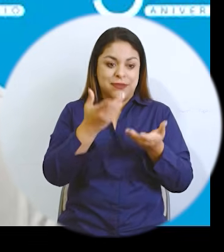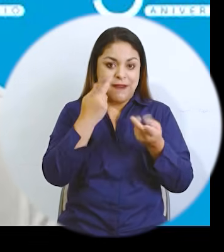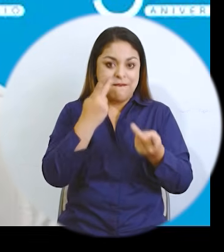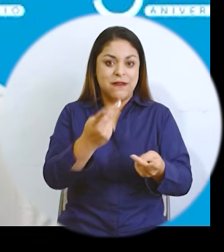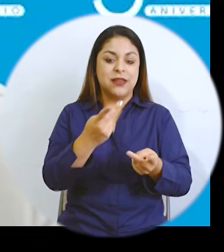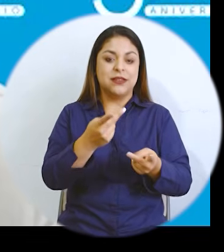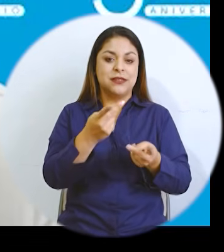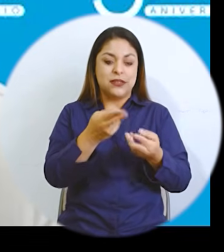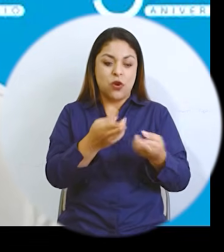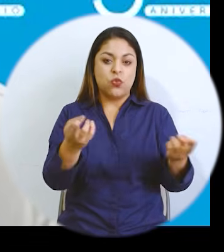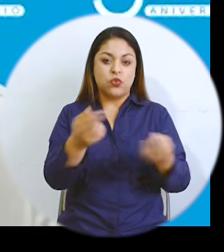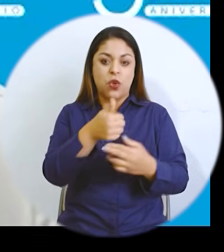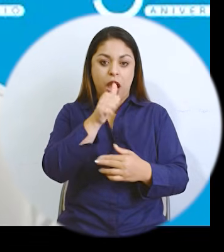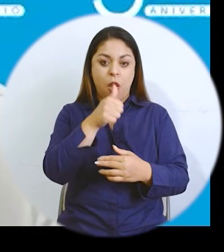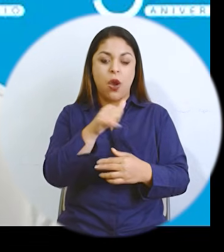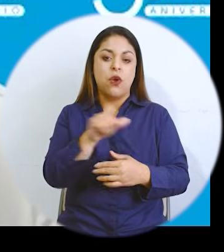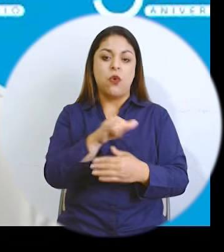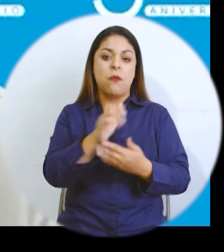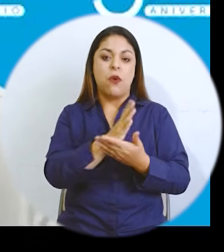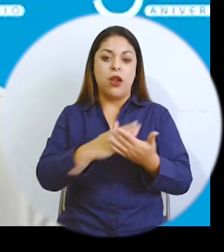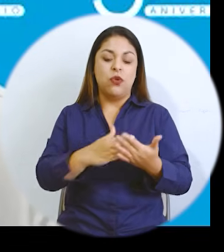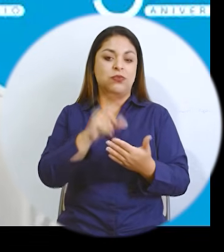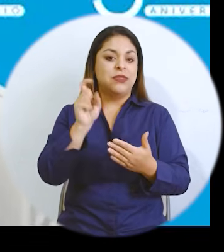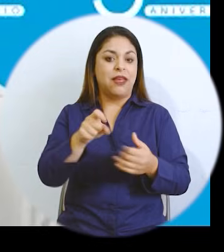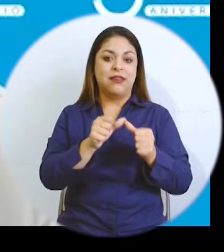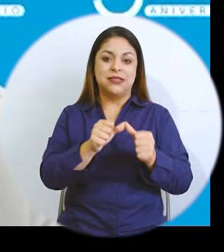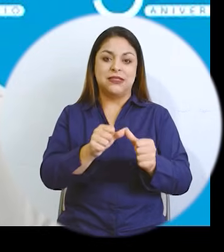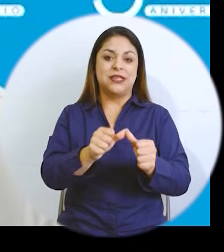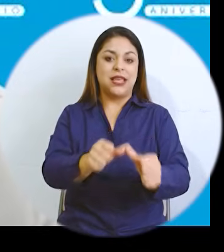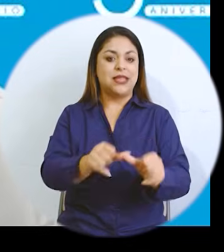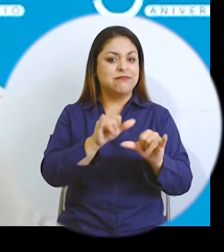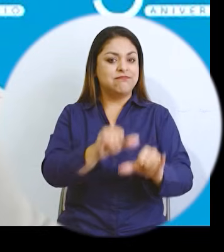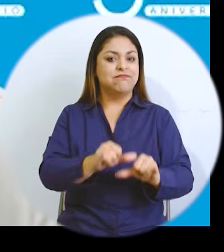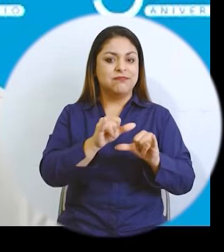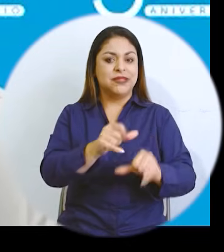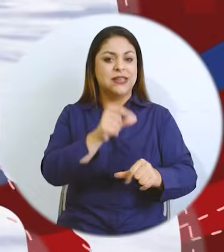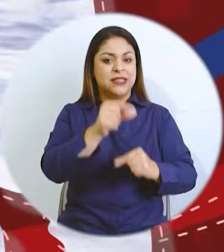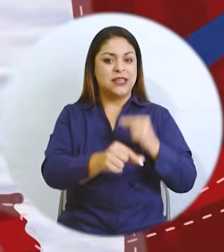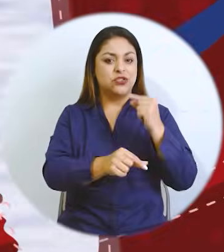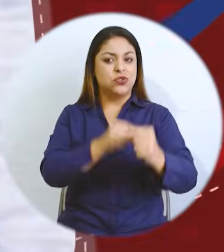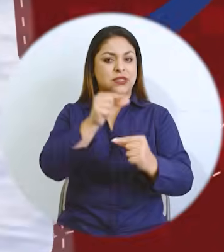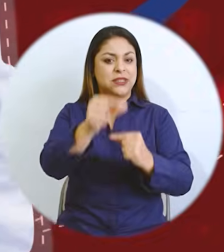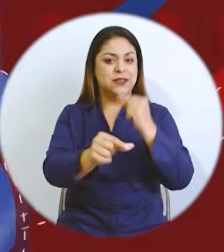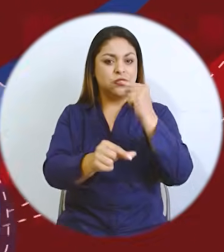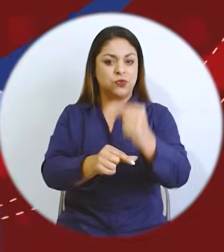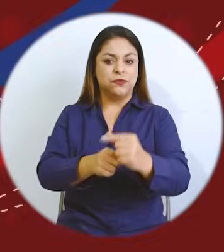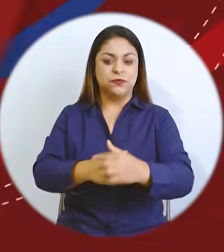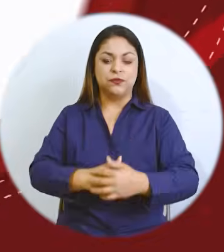recurso hídrico como algo que tienen que seguir manteniendo generación por generación.